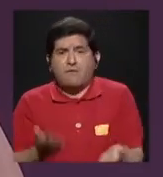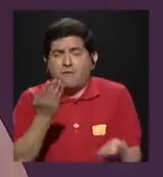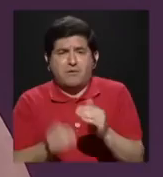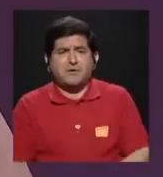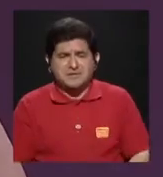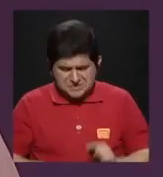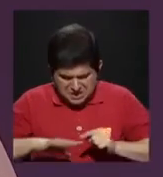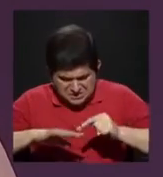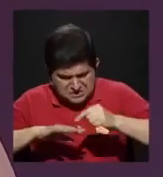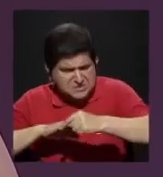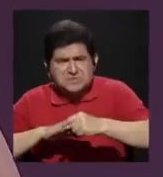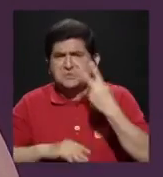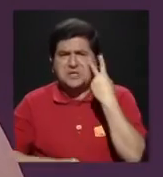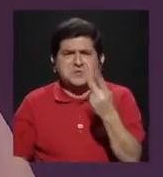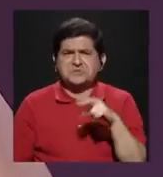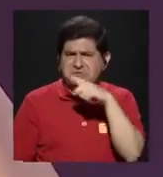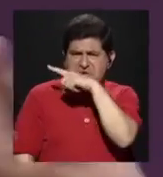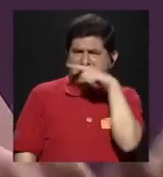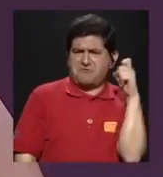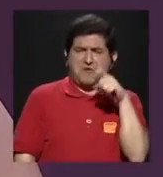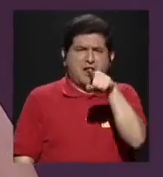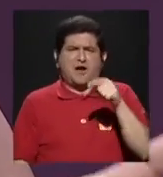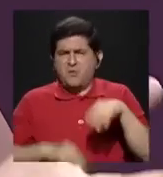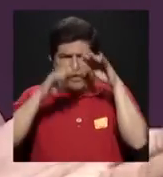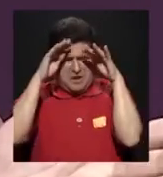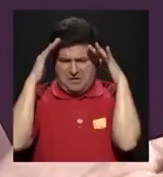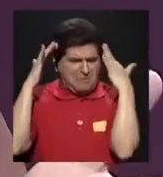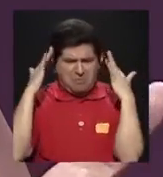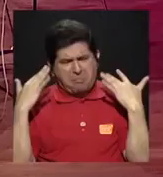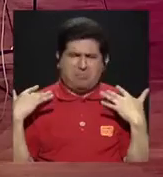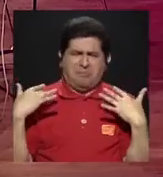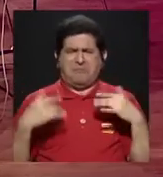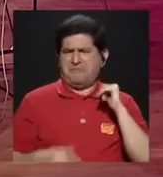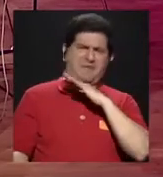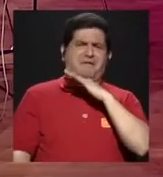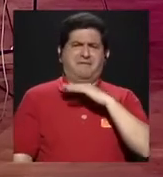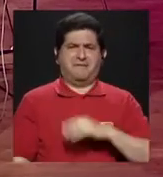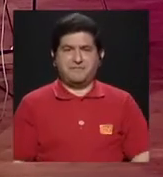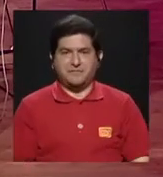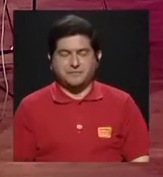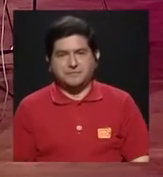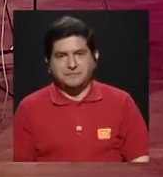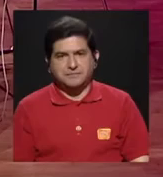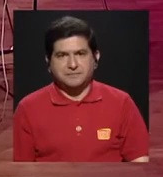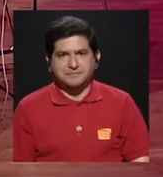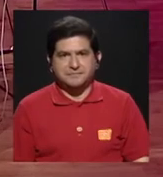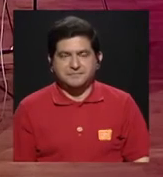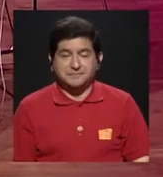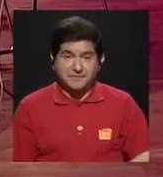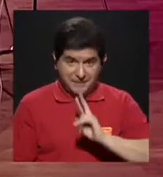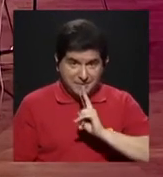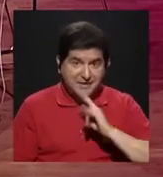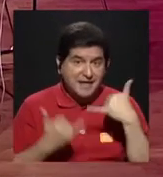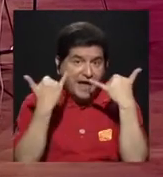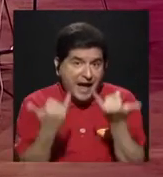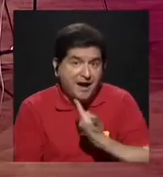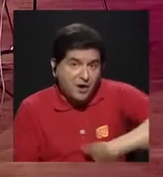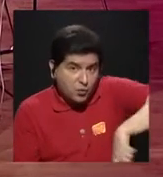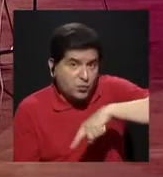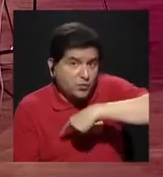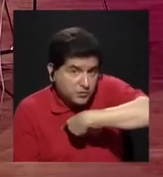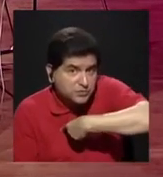las uñas feas, ni despeinada, ¿verdad? Que es lo que quieren que llegue, ¿verdad? Porque ahora